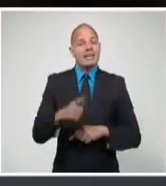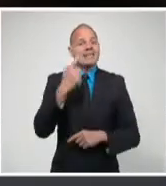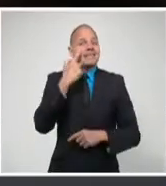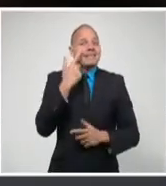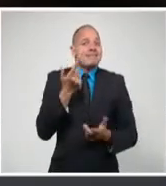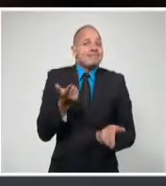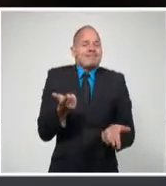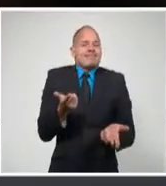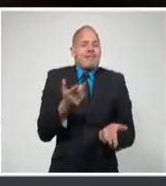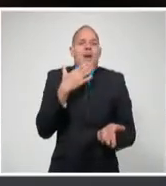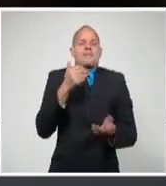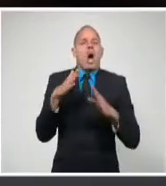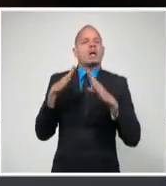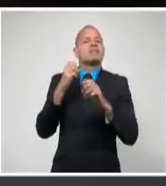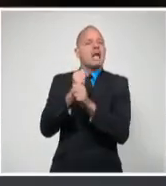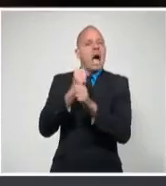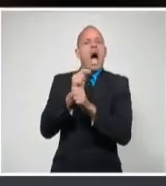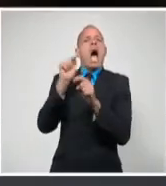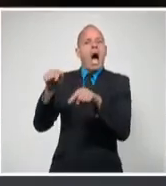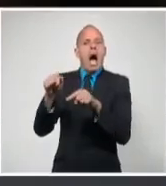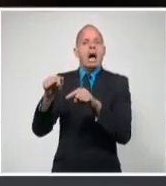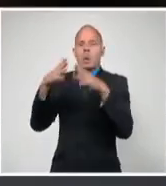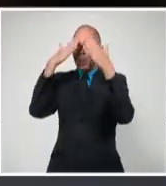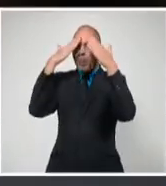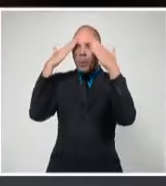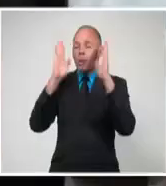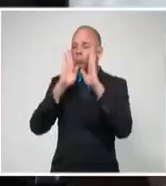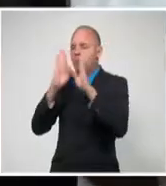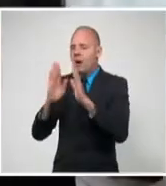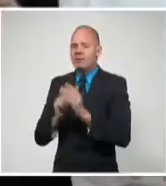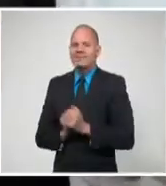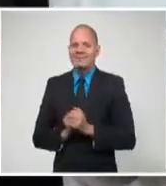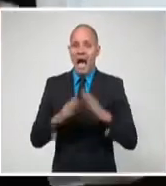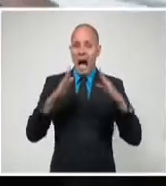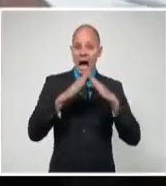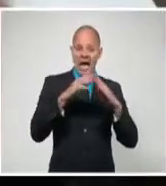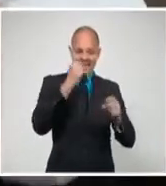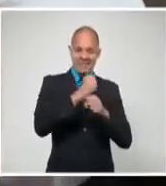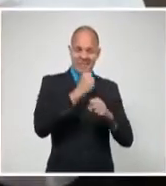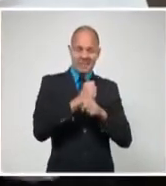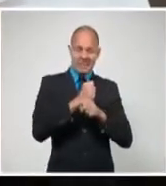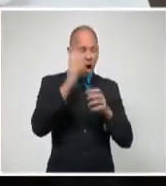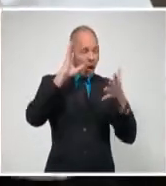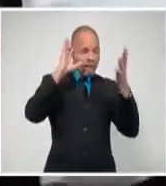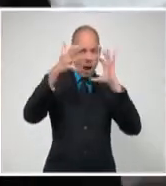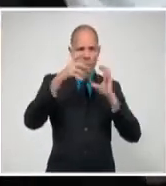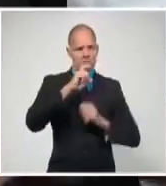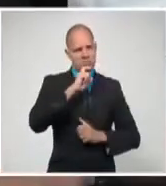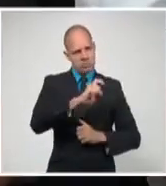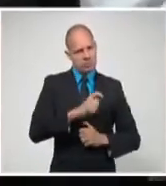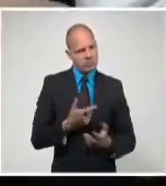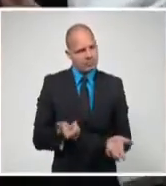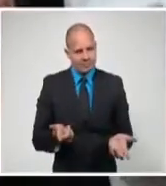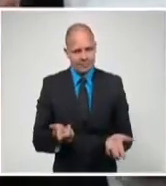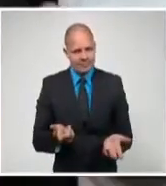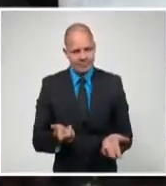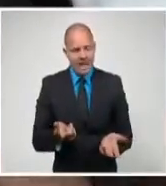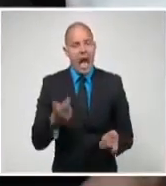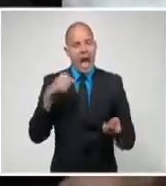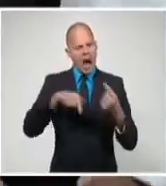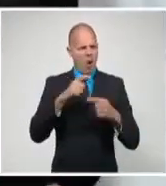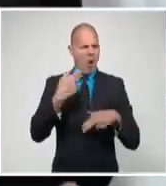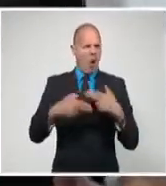de la situación. Requiere de nuevas competencias por parte del empleado que ahora integra un equipo virtual al que debe sumarse